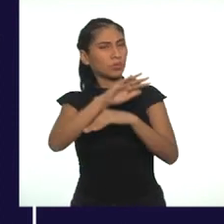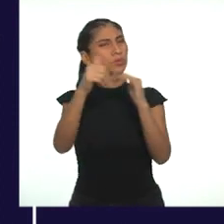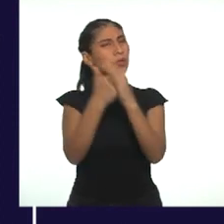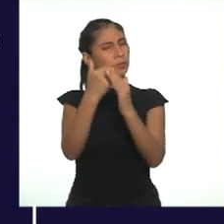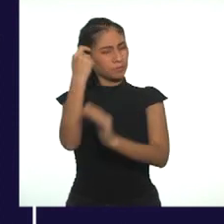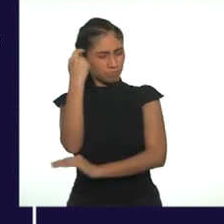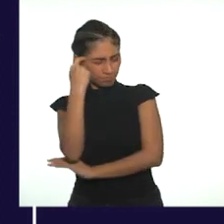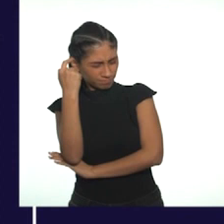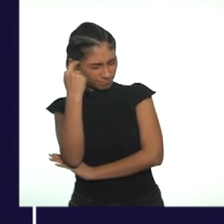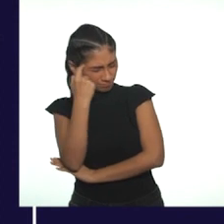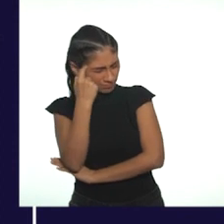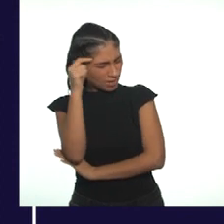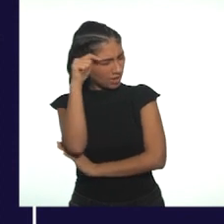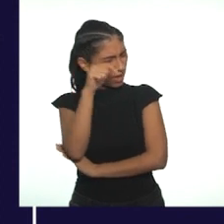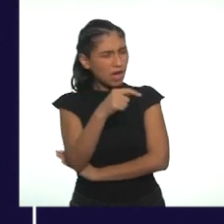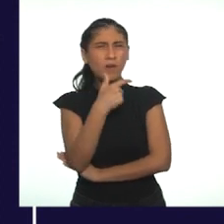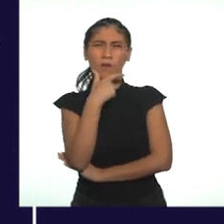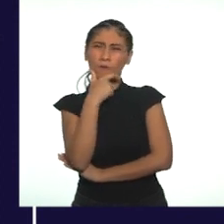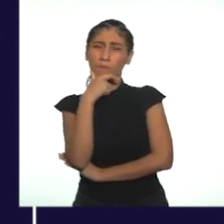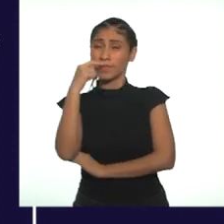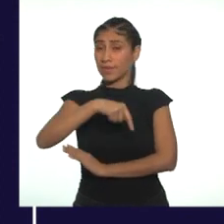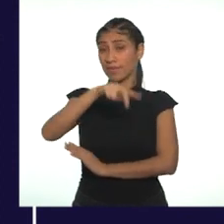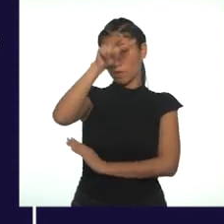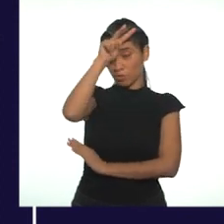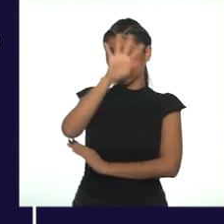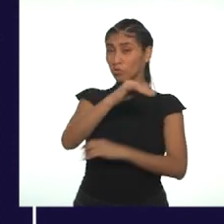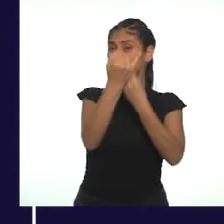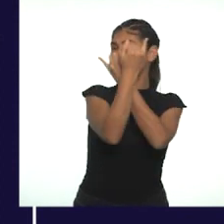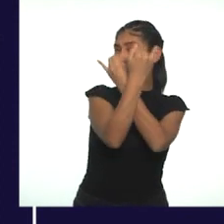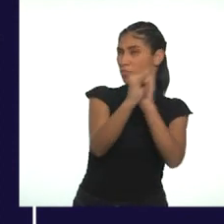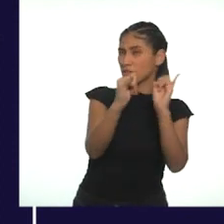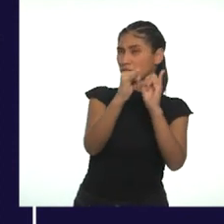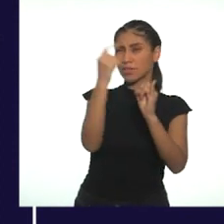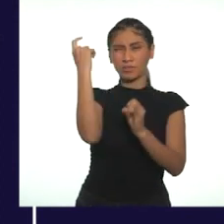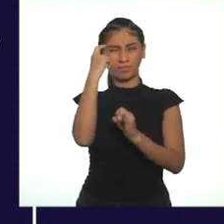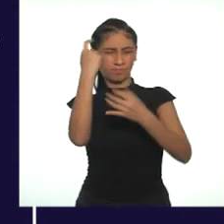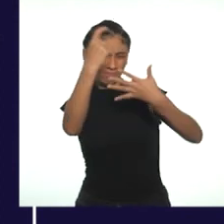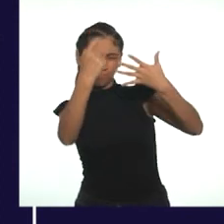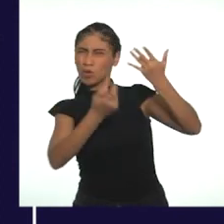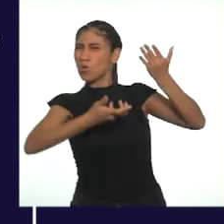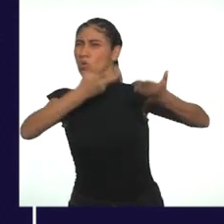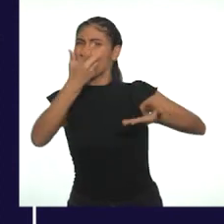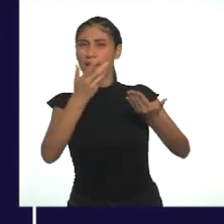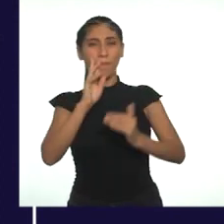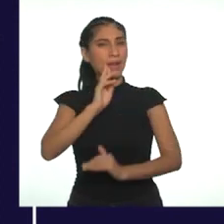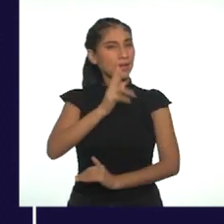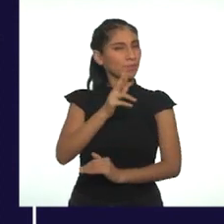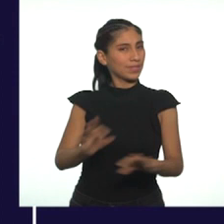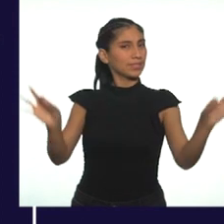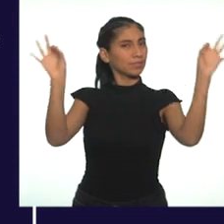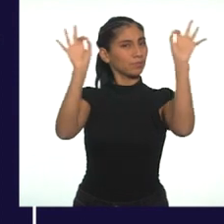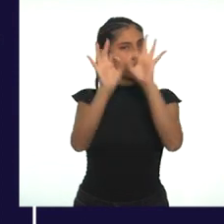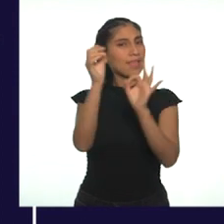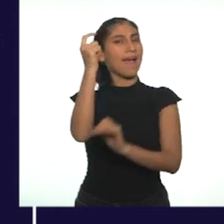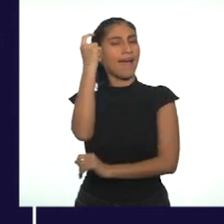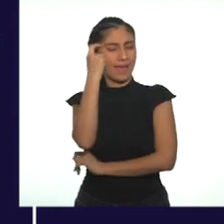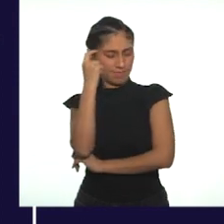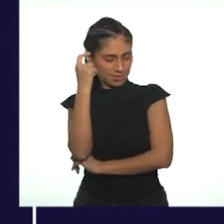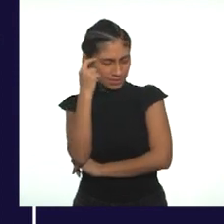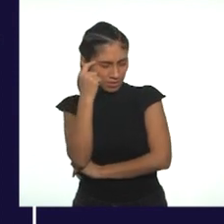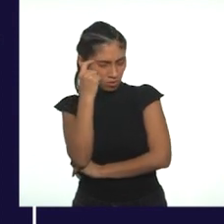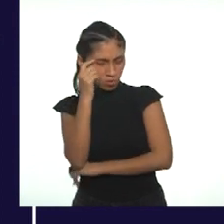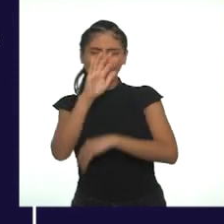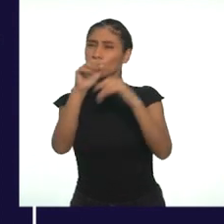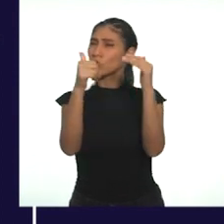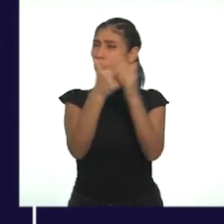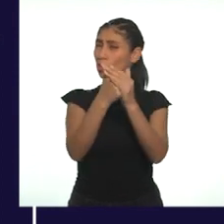sobre qué debemos reflexionar este bicentenario de la independencia del Perú. Para responder esta pregunta, es importante